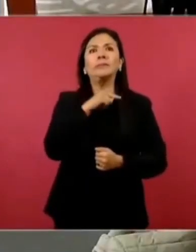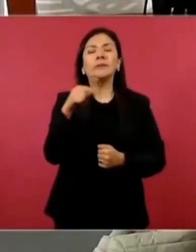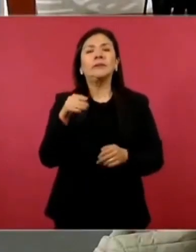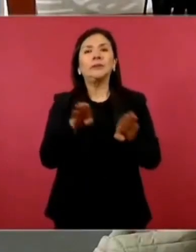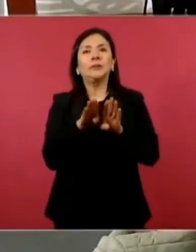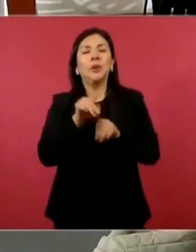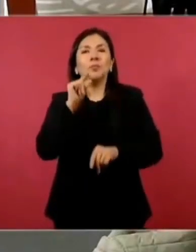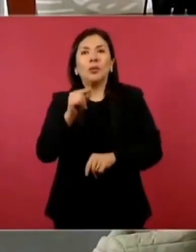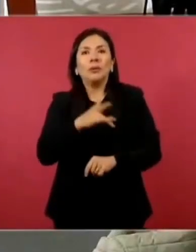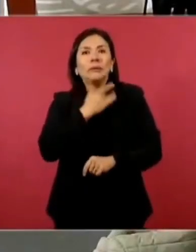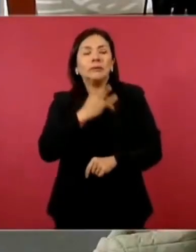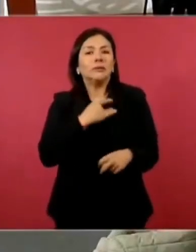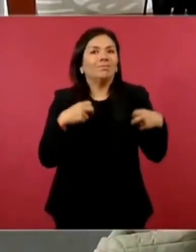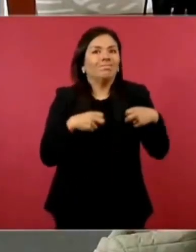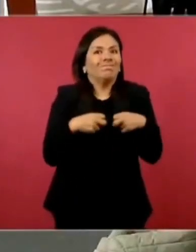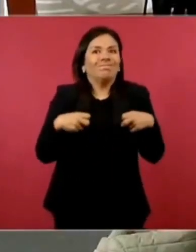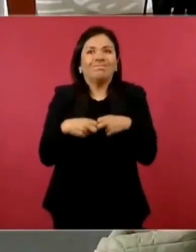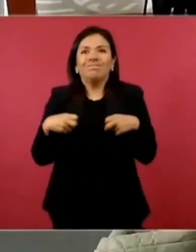la cuestión